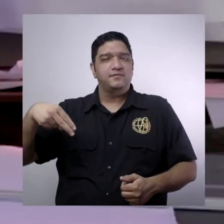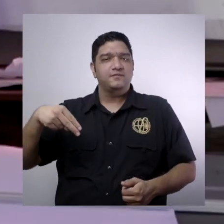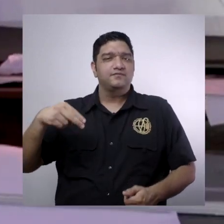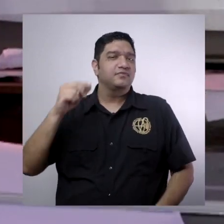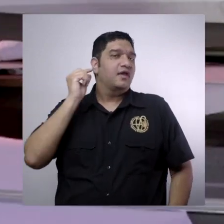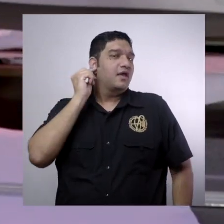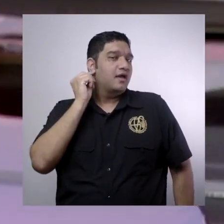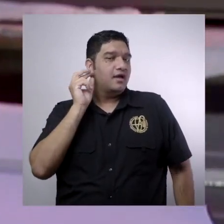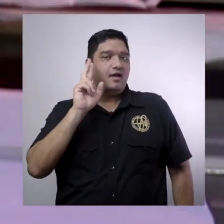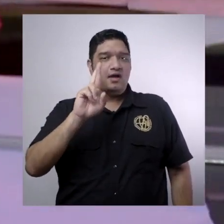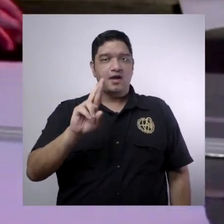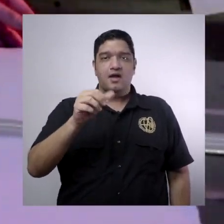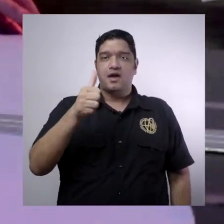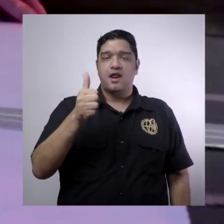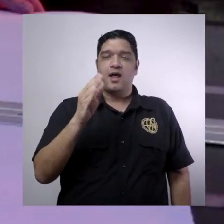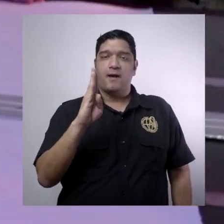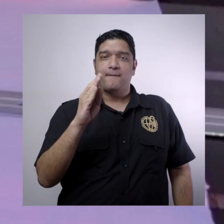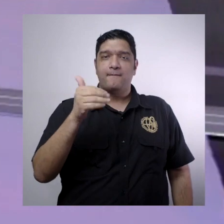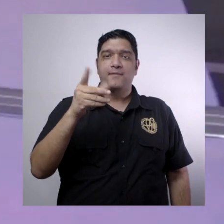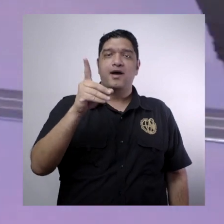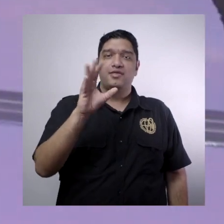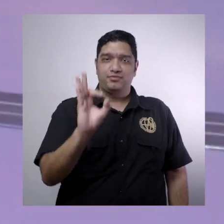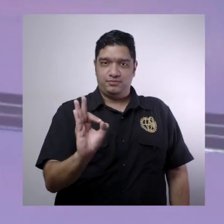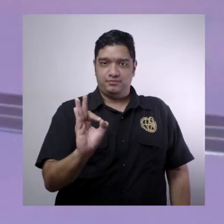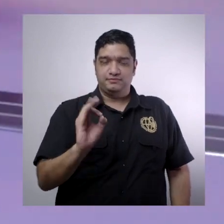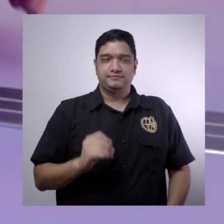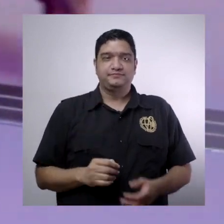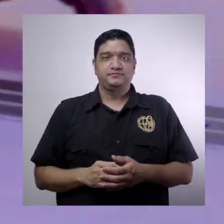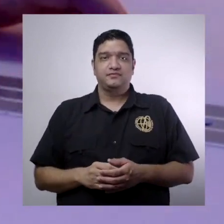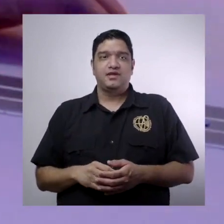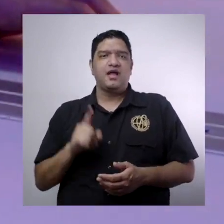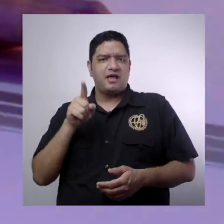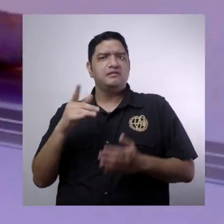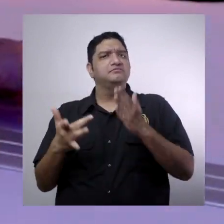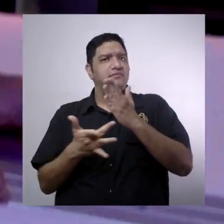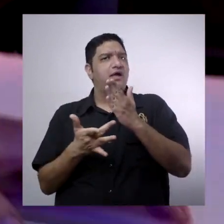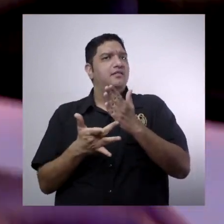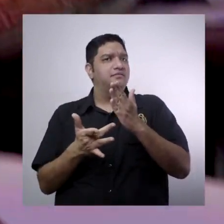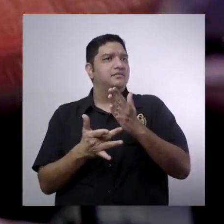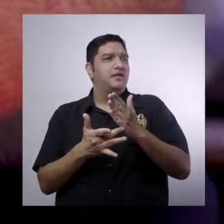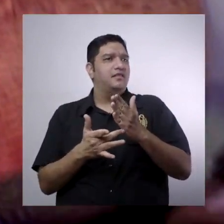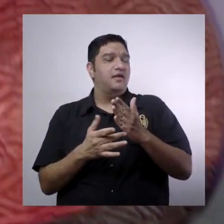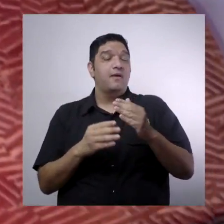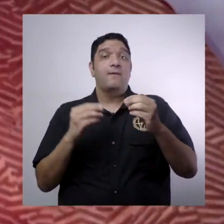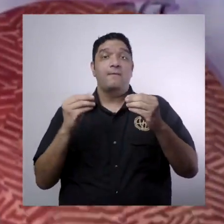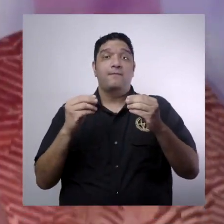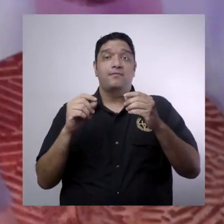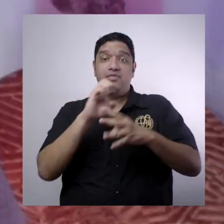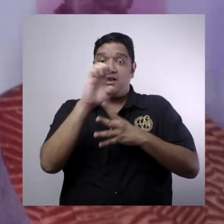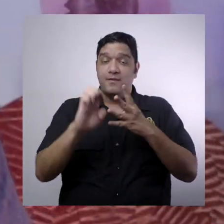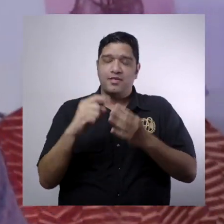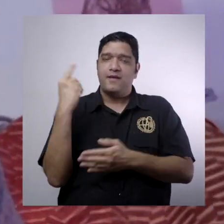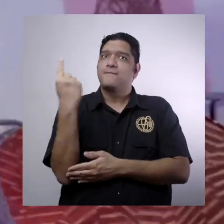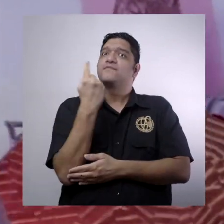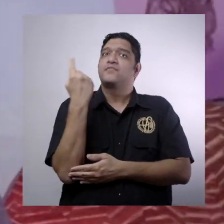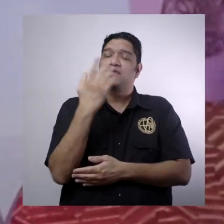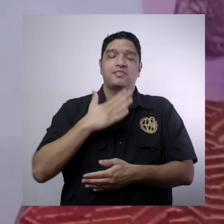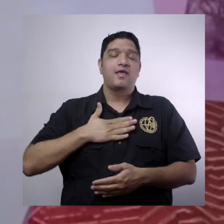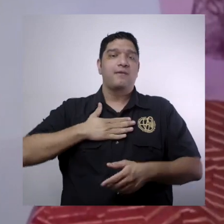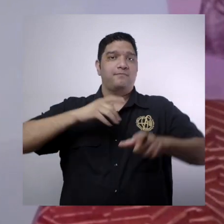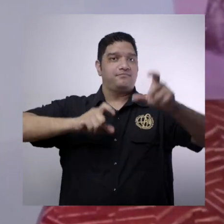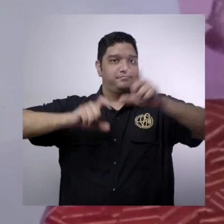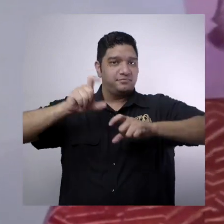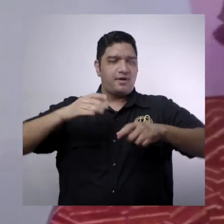El grabado pues ha sido una de las partes fundamentales dentro de mi carrera. En el